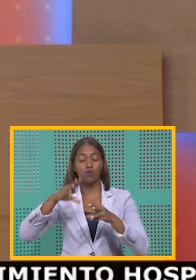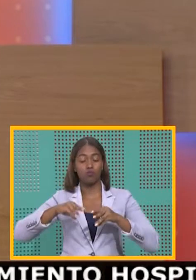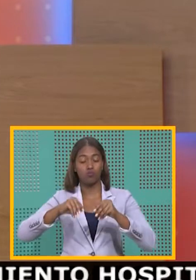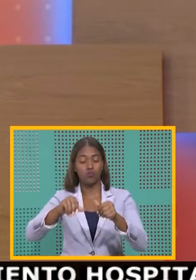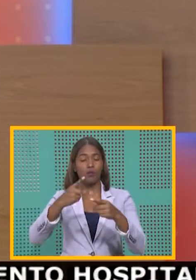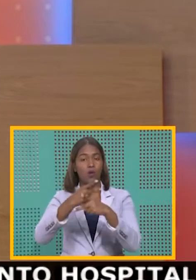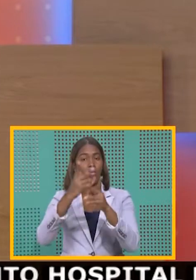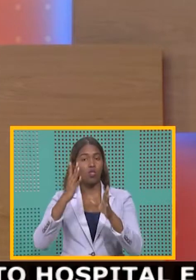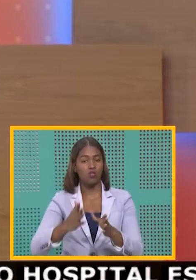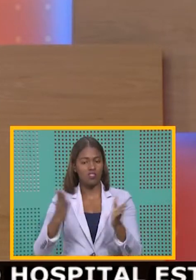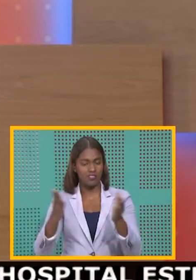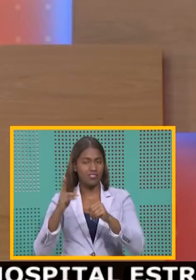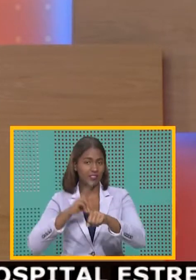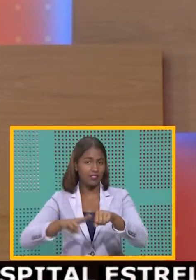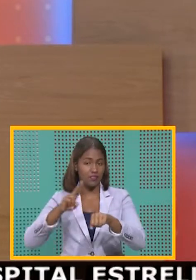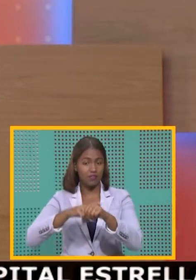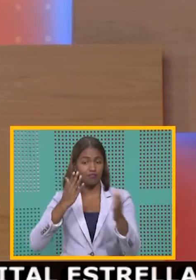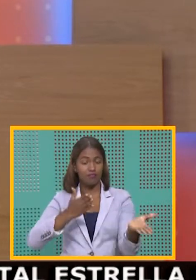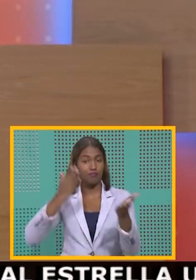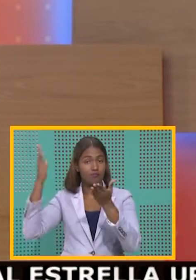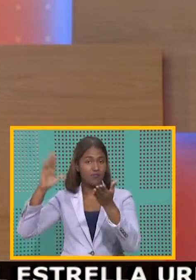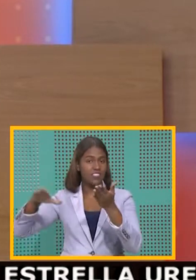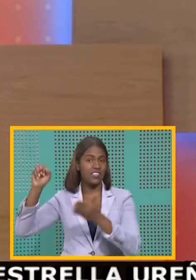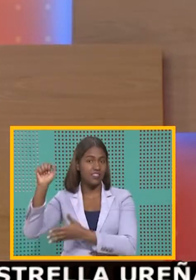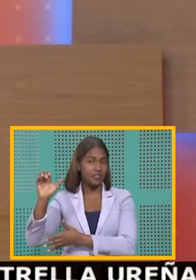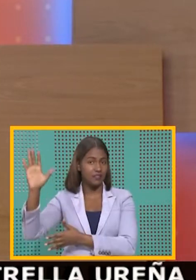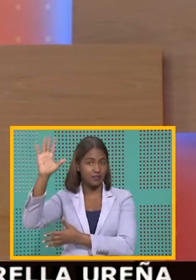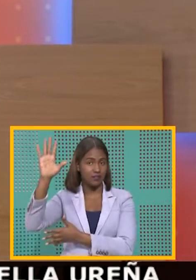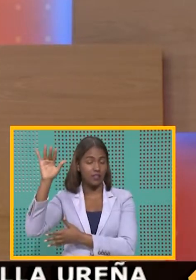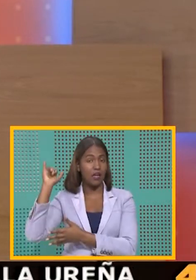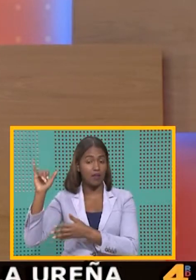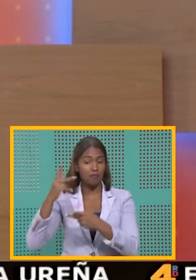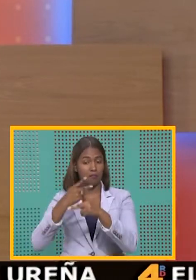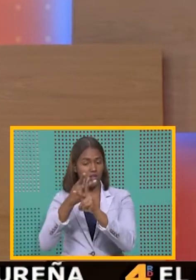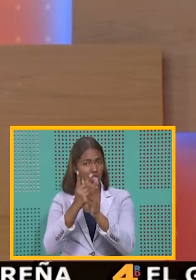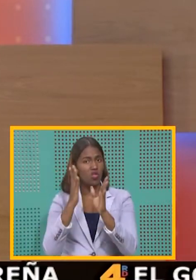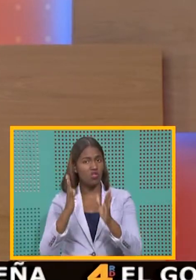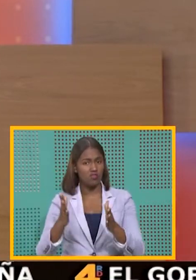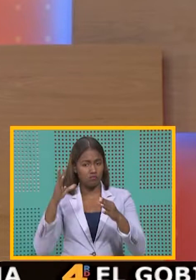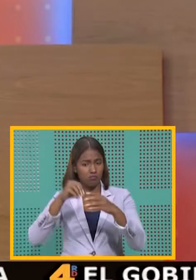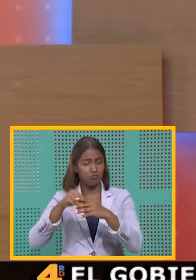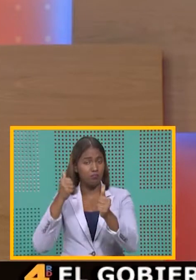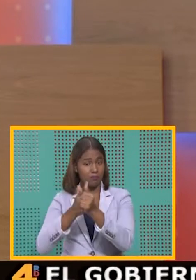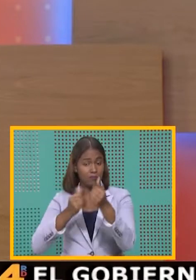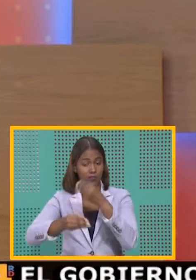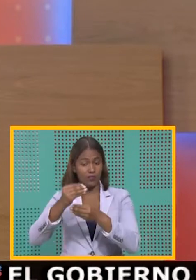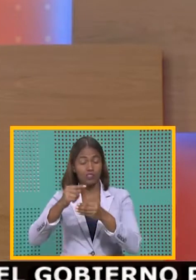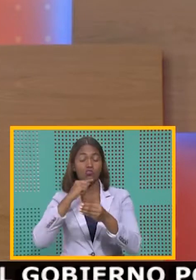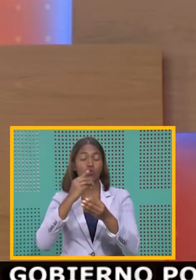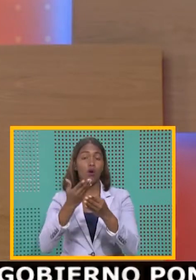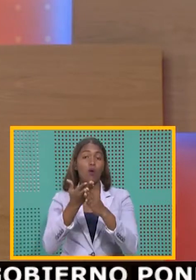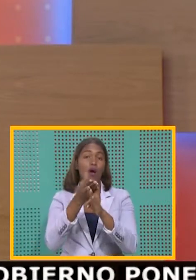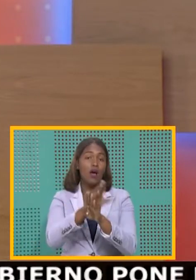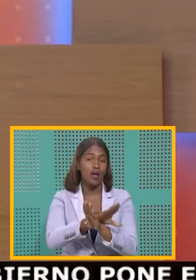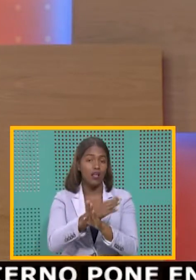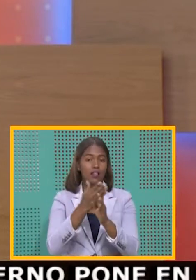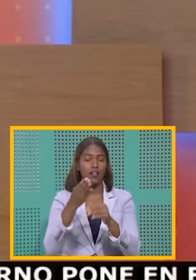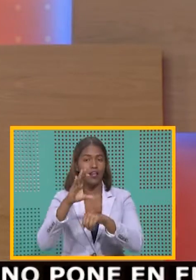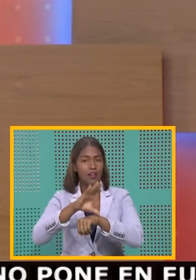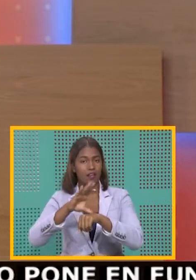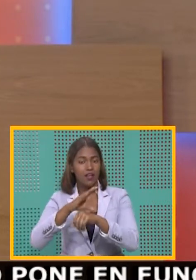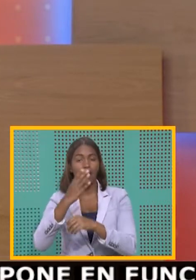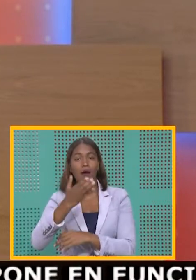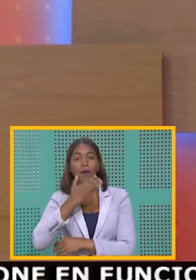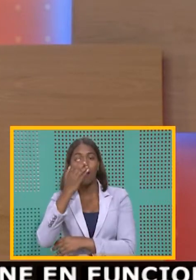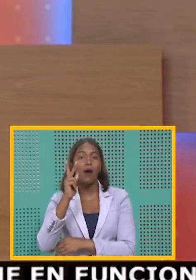de producción local hacia esa nación asiática. Esos productos involucrados en esas negociaciones son el aguacate hash, el cacao, el